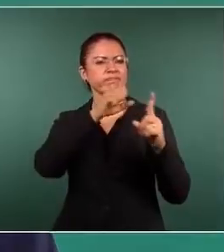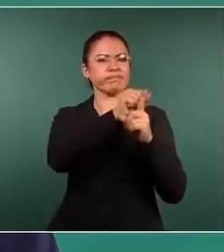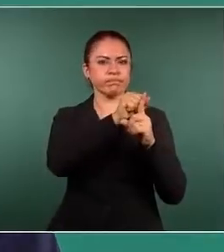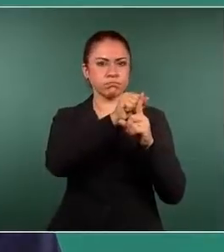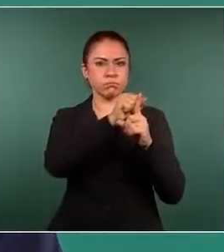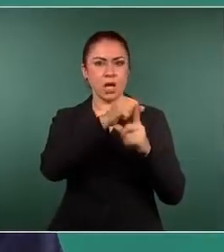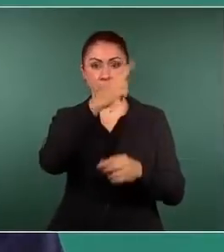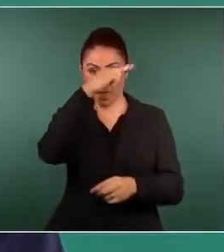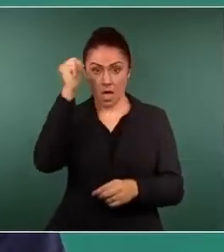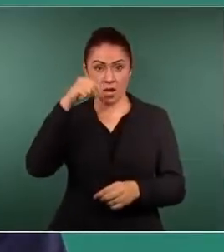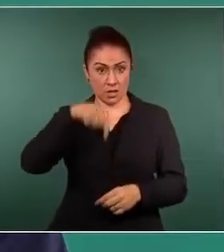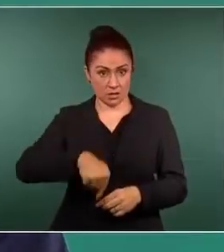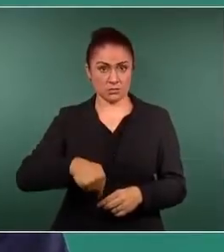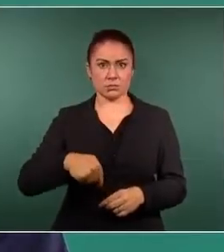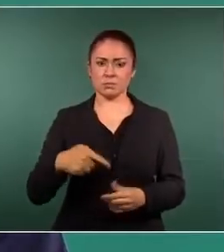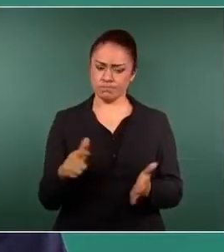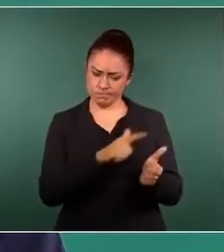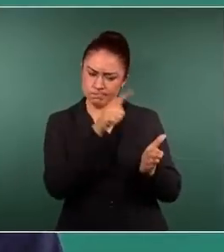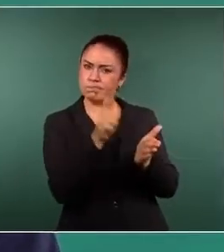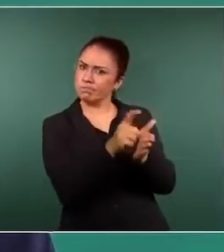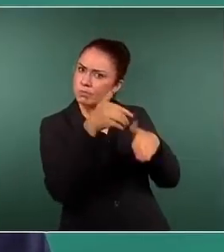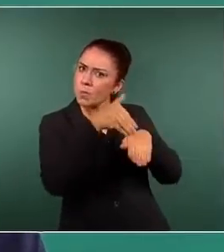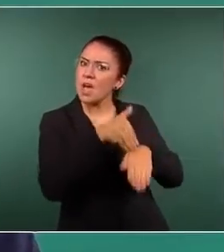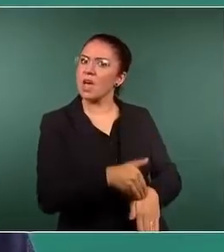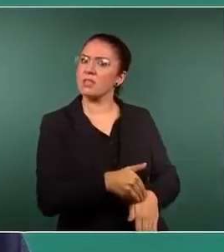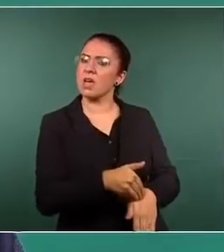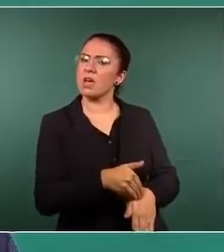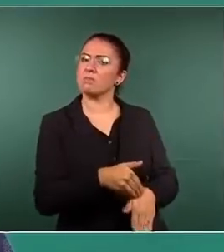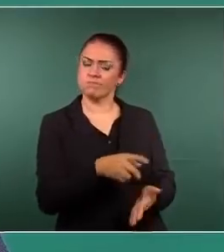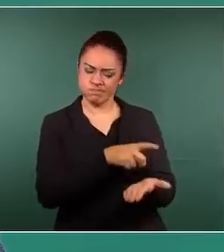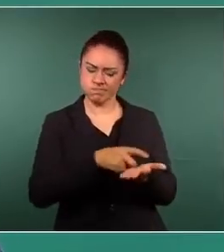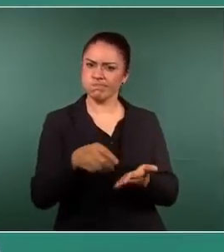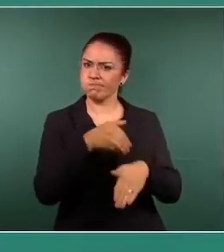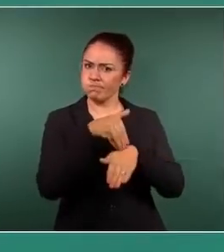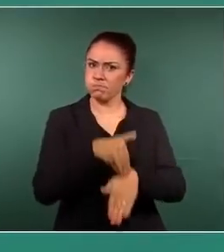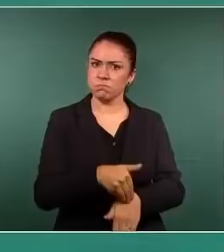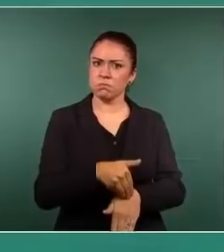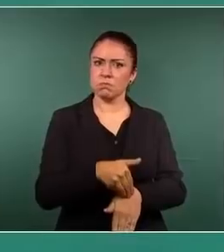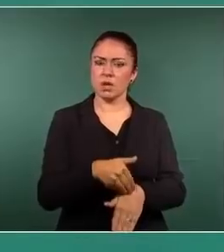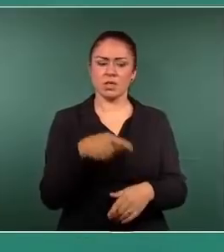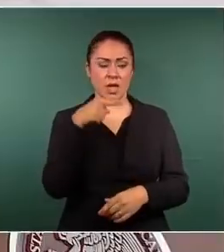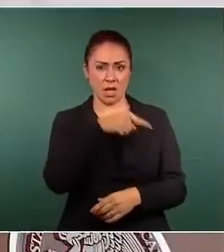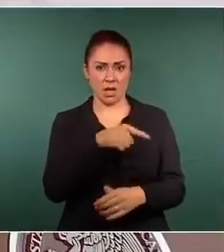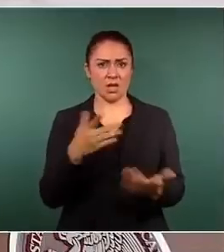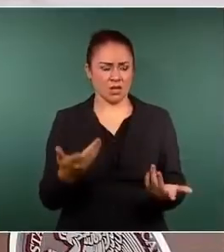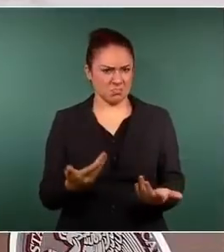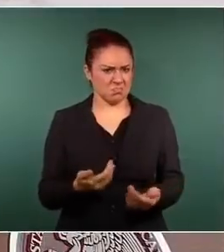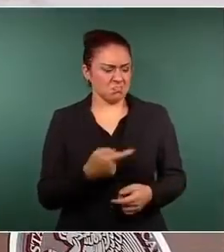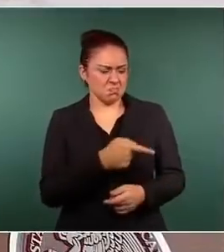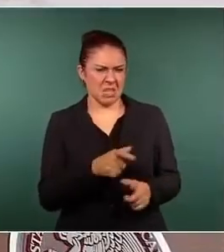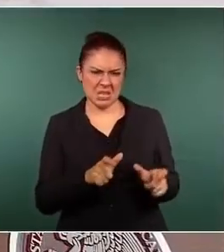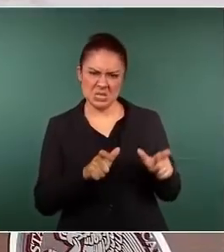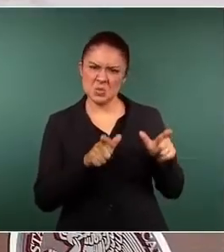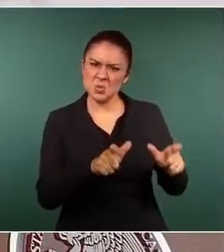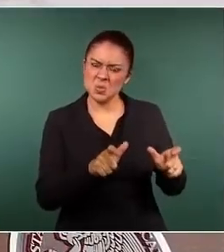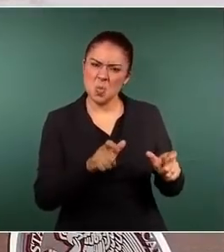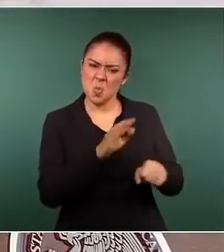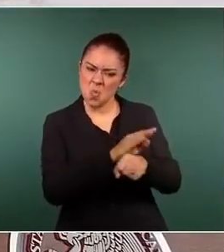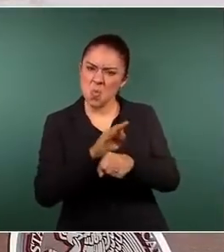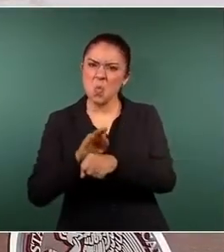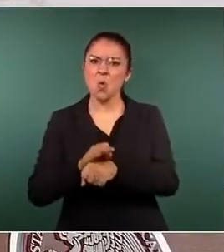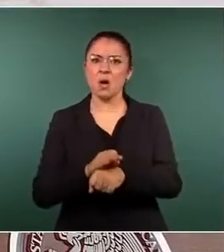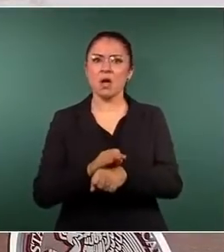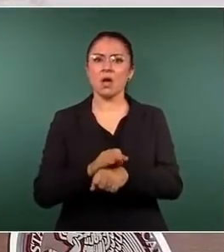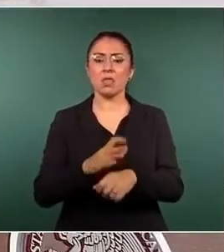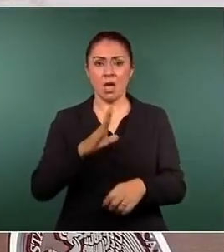camino de la ley y del derecho en la distancia de la mesa de seguridad se opera la política de